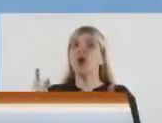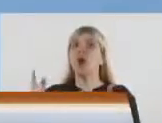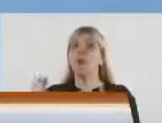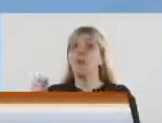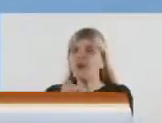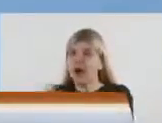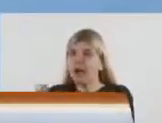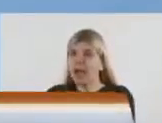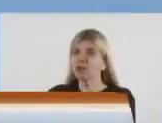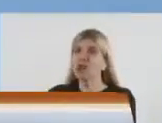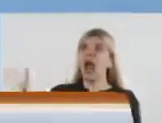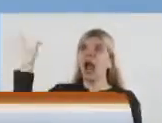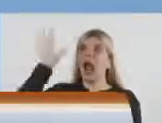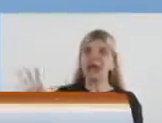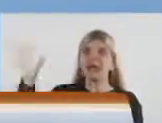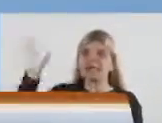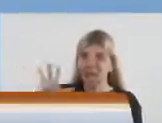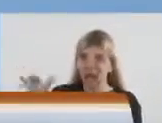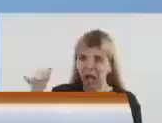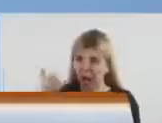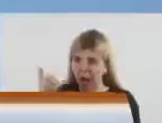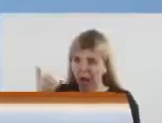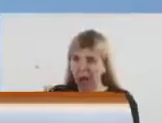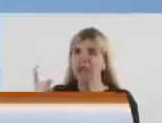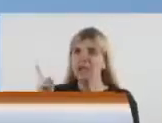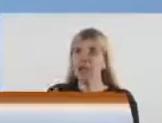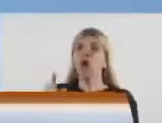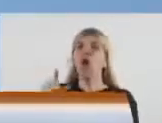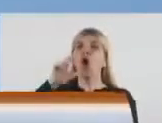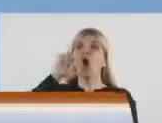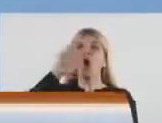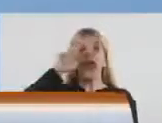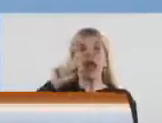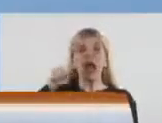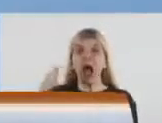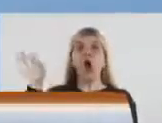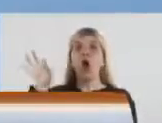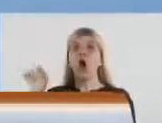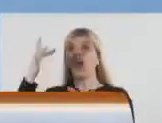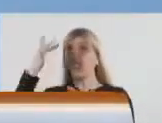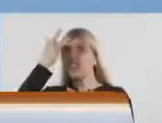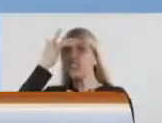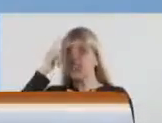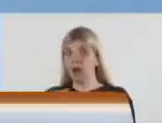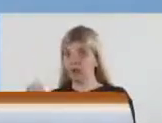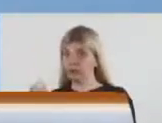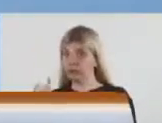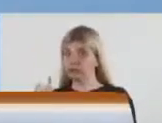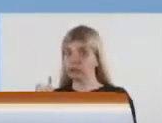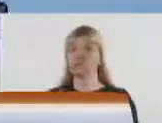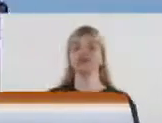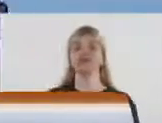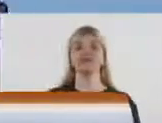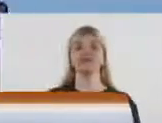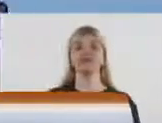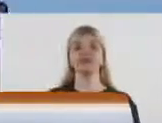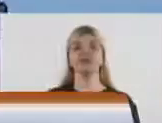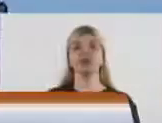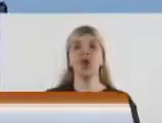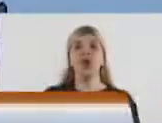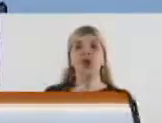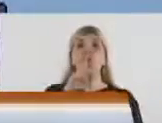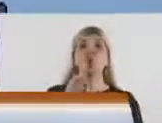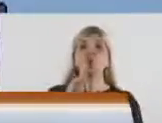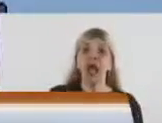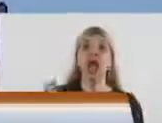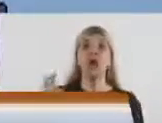hace en asia va a ser según nos dijeron o corea o la india rusia ha propuesto como bien